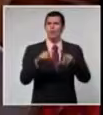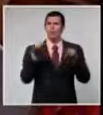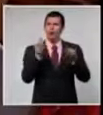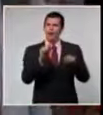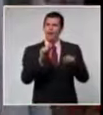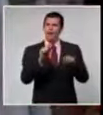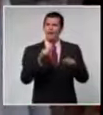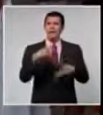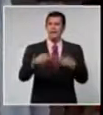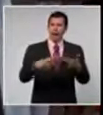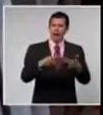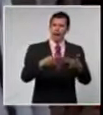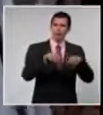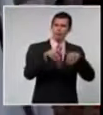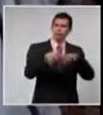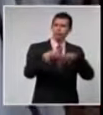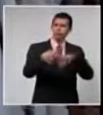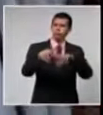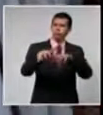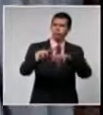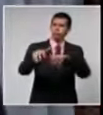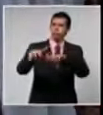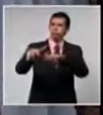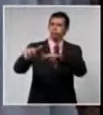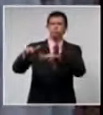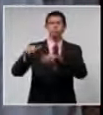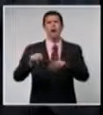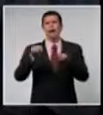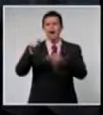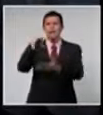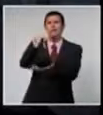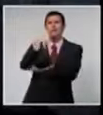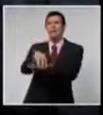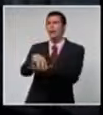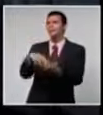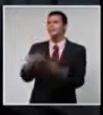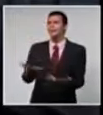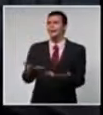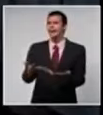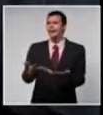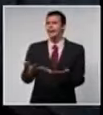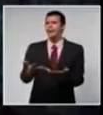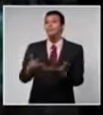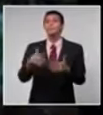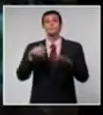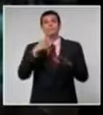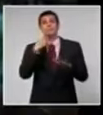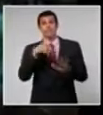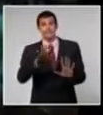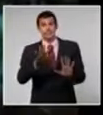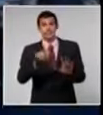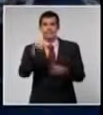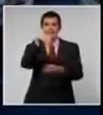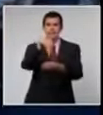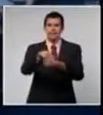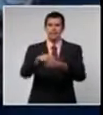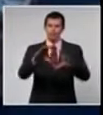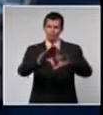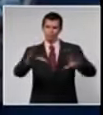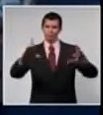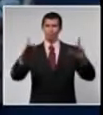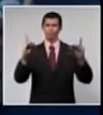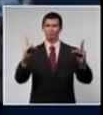de peregrinación y donde se dice se conserva el Arca de la Alianza, cofre sagrado que contiene los 10 mandamientos. El